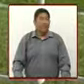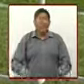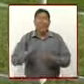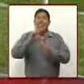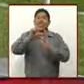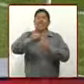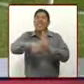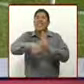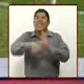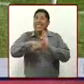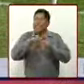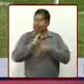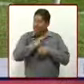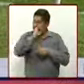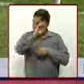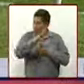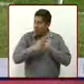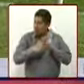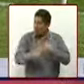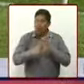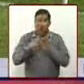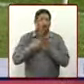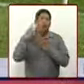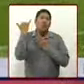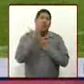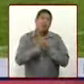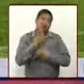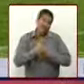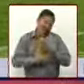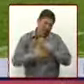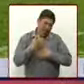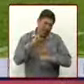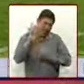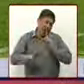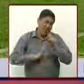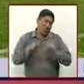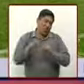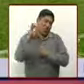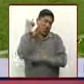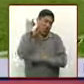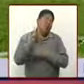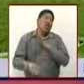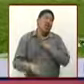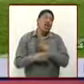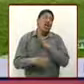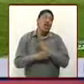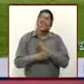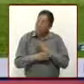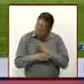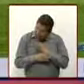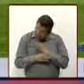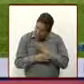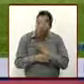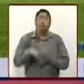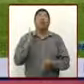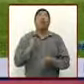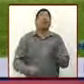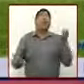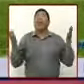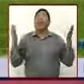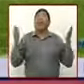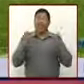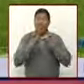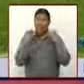Más adelante les estaré mostrando un proyecto anhelado por la Federación Boliviana de Fútbol. Sí, señores, por fin